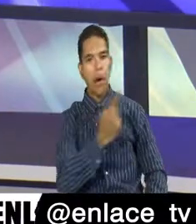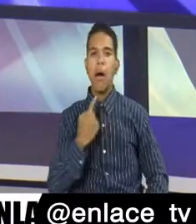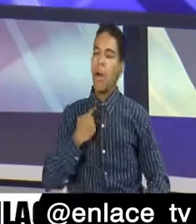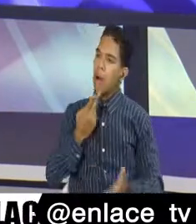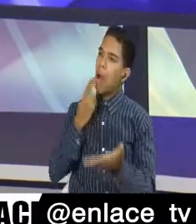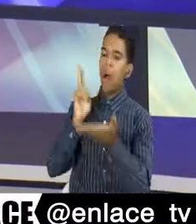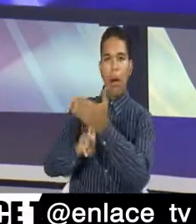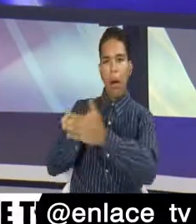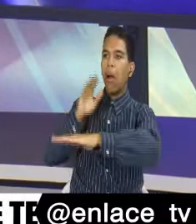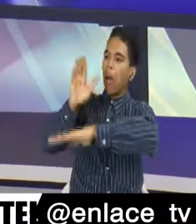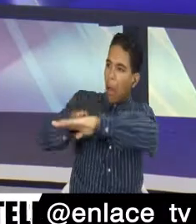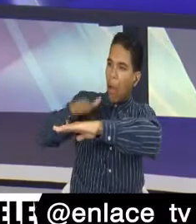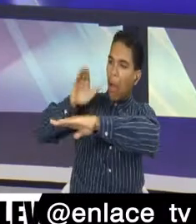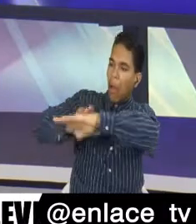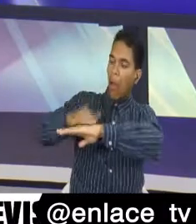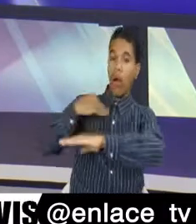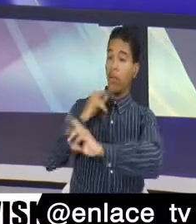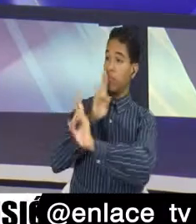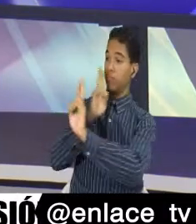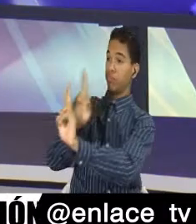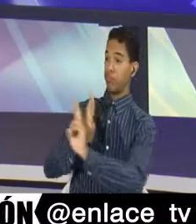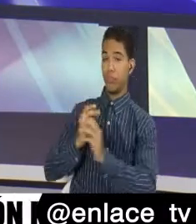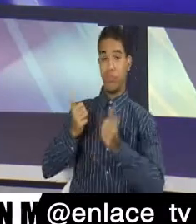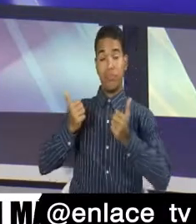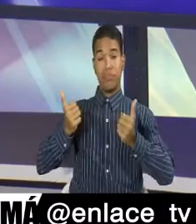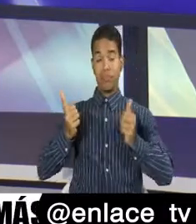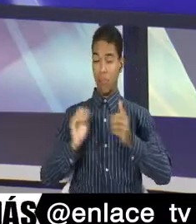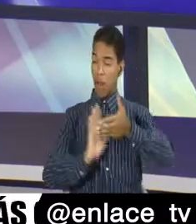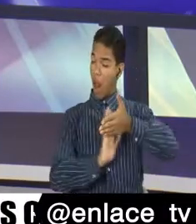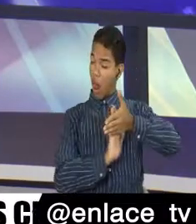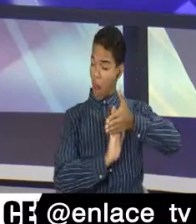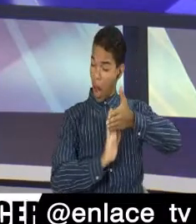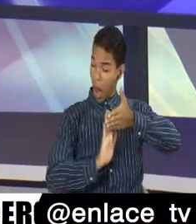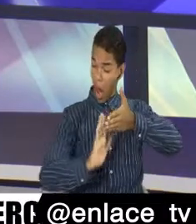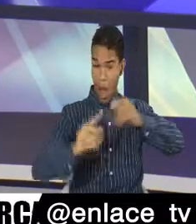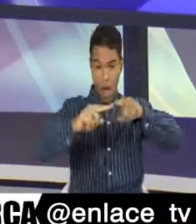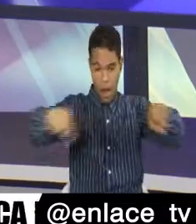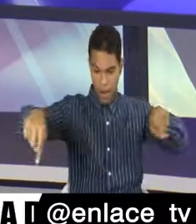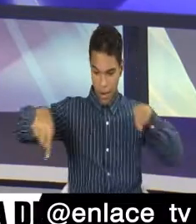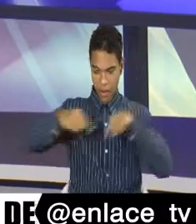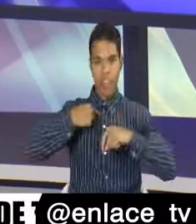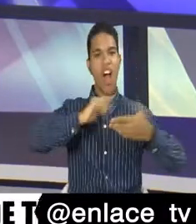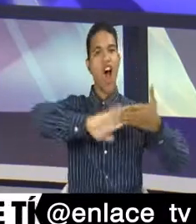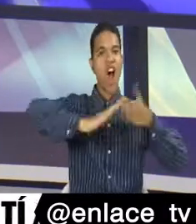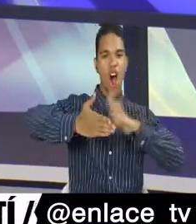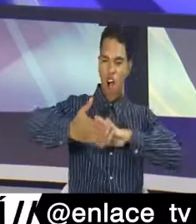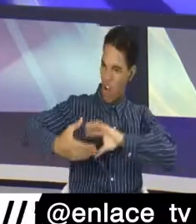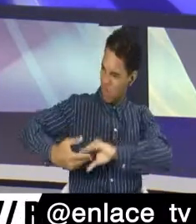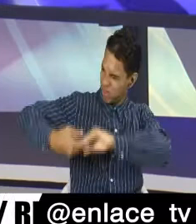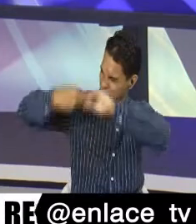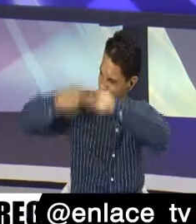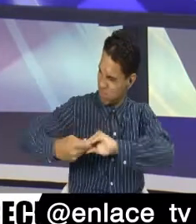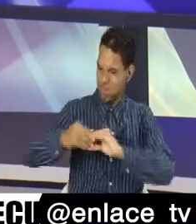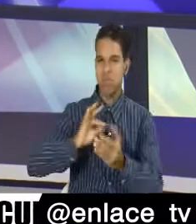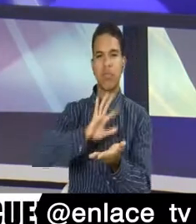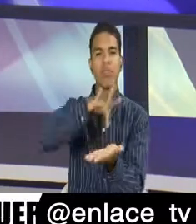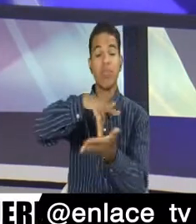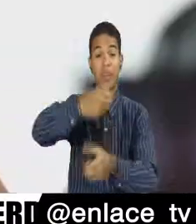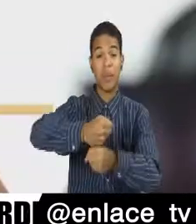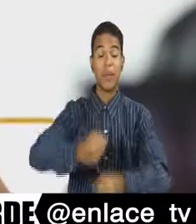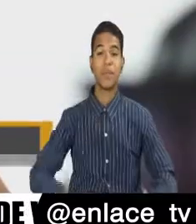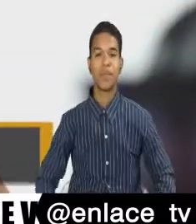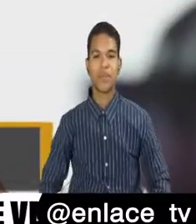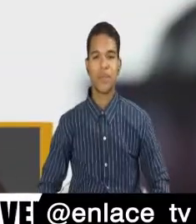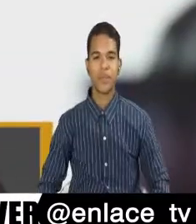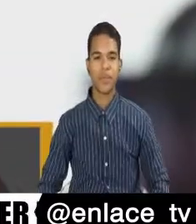años. Esperan ahora en las nuevas oficinas afianzar los lazos con las comunidades a quienes representan los 66 dignatarios. Nosotros